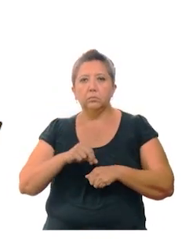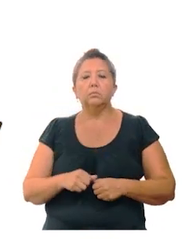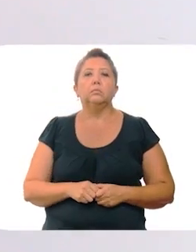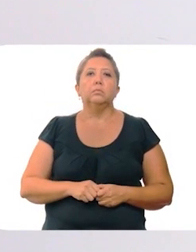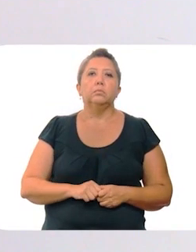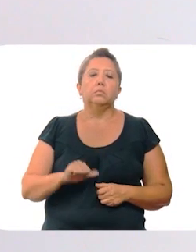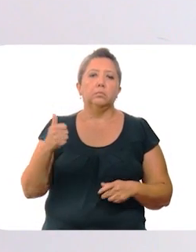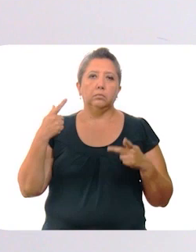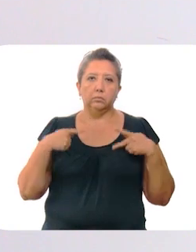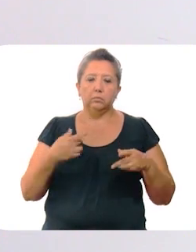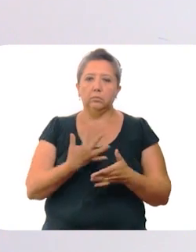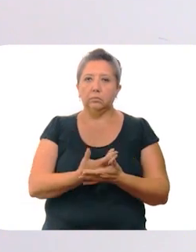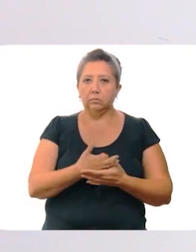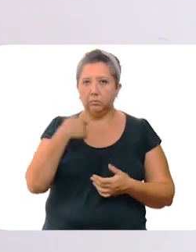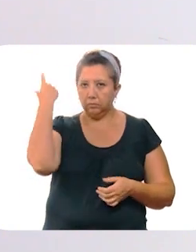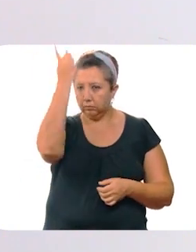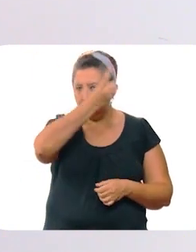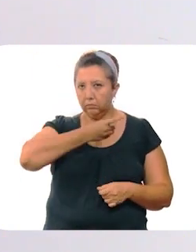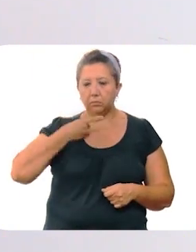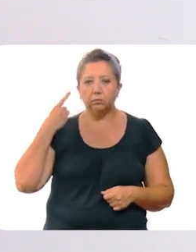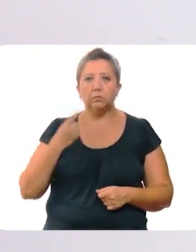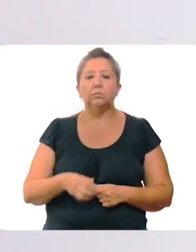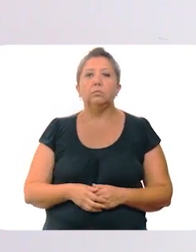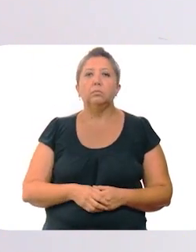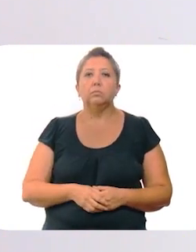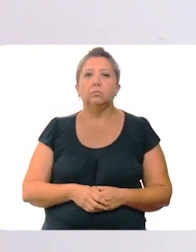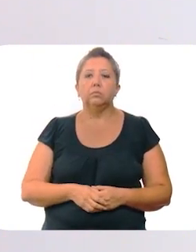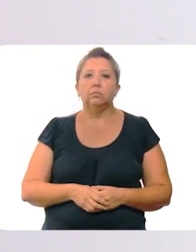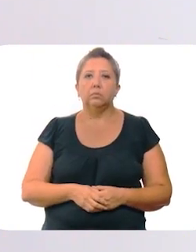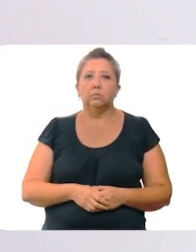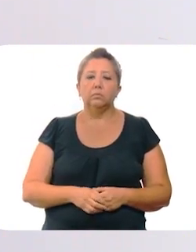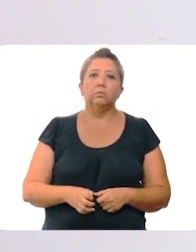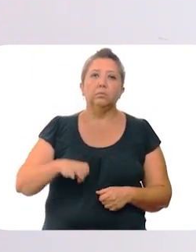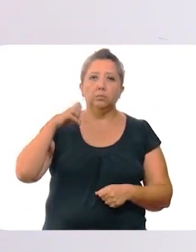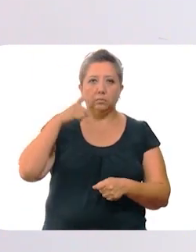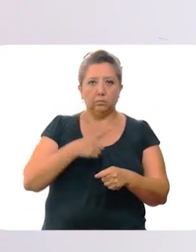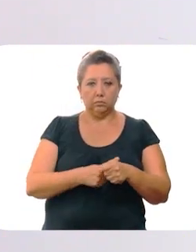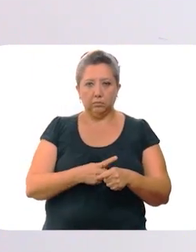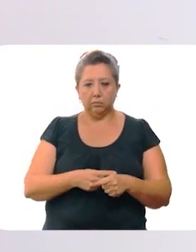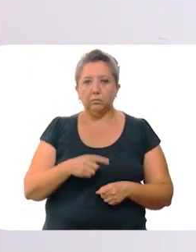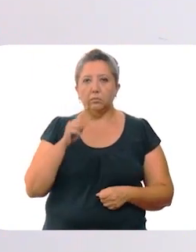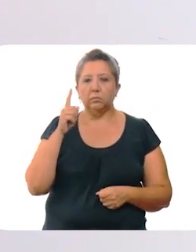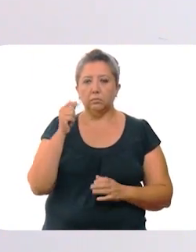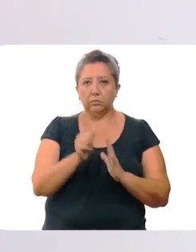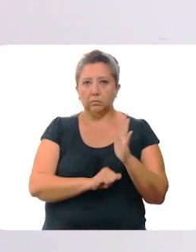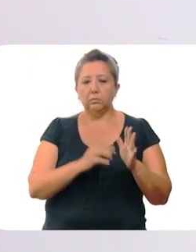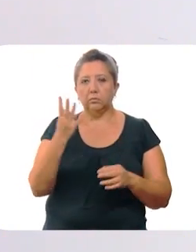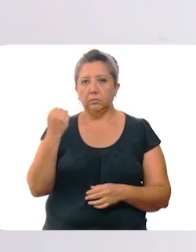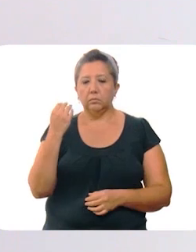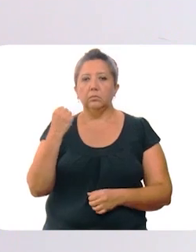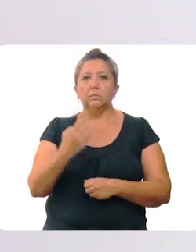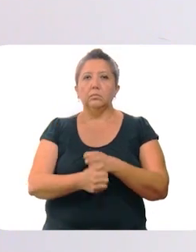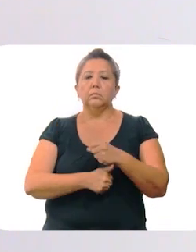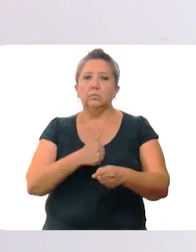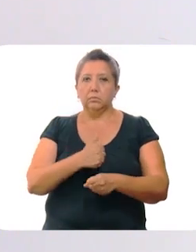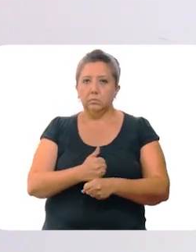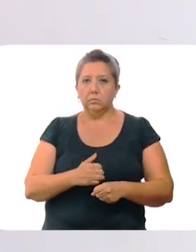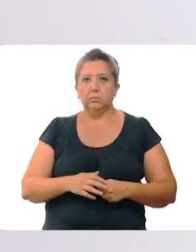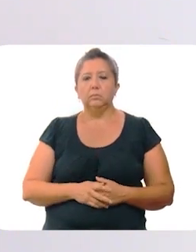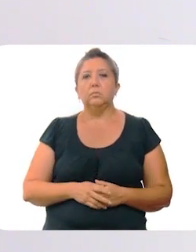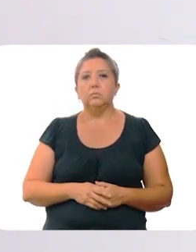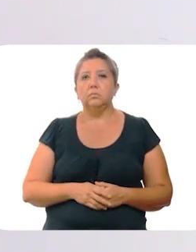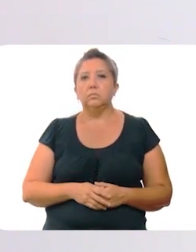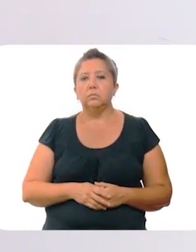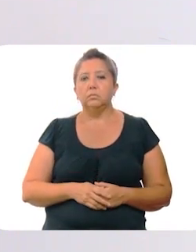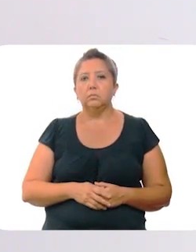total. Hay otros pacientes a la espera de diagnóstico. El rango de edad de los casos es de un mes a 99 años.